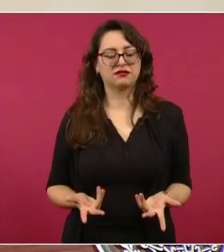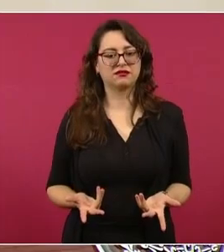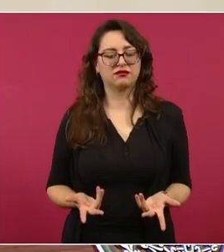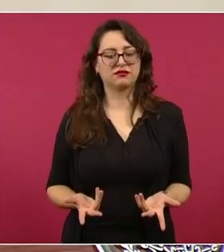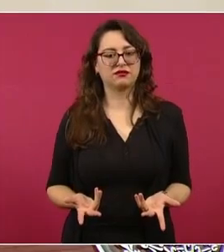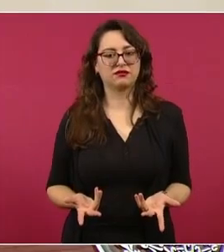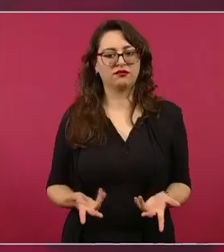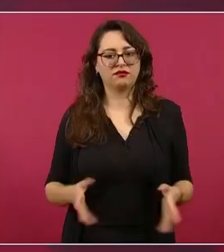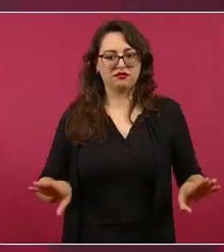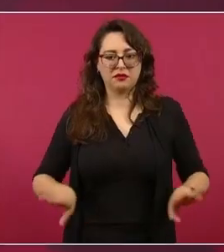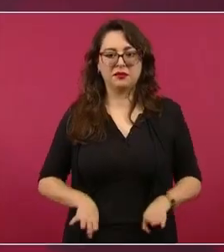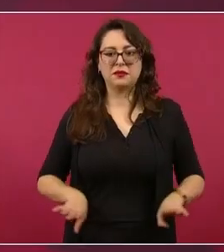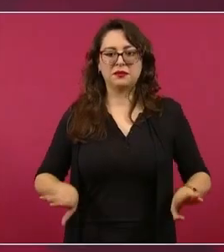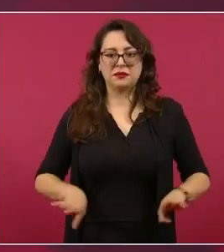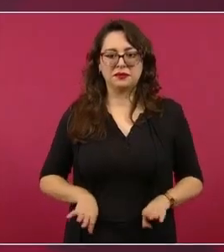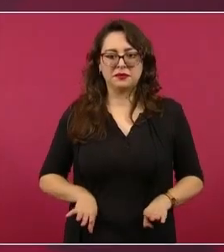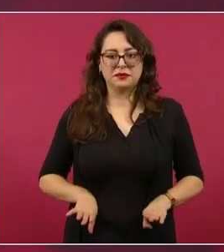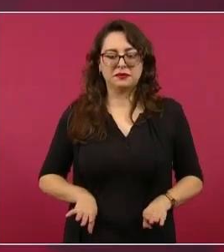a actuar